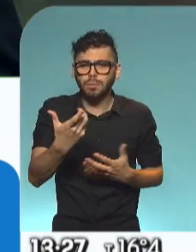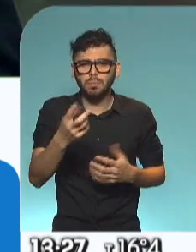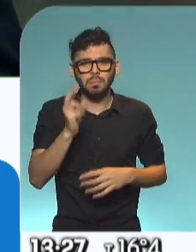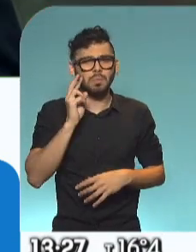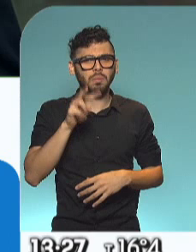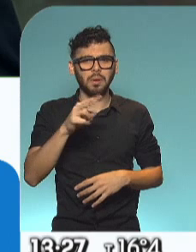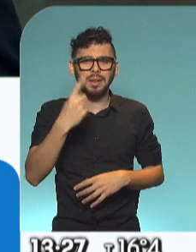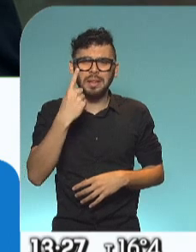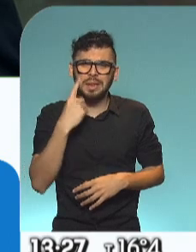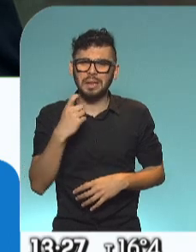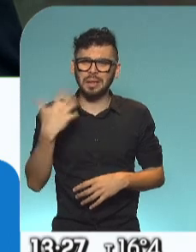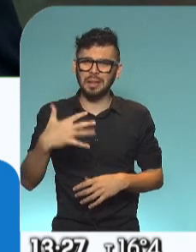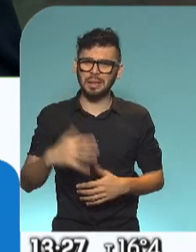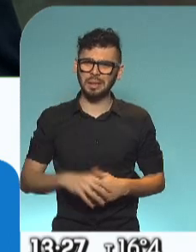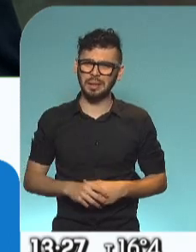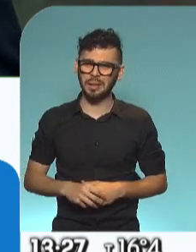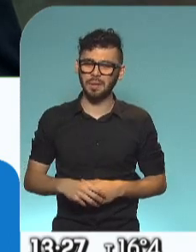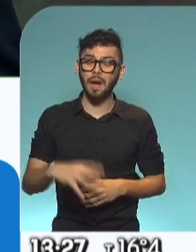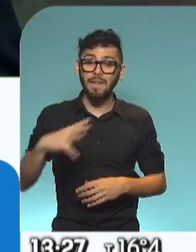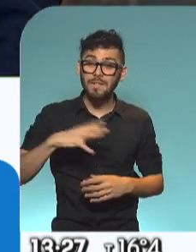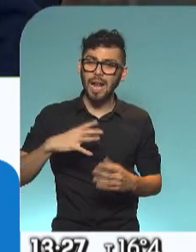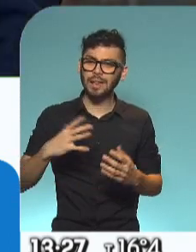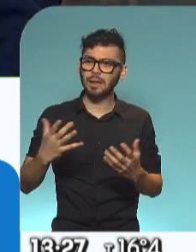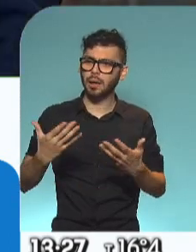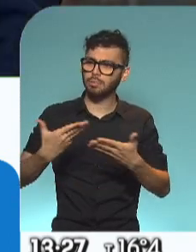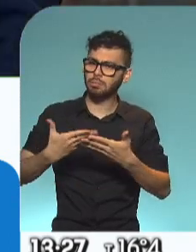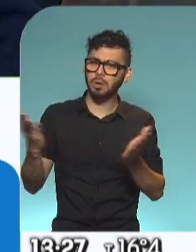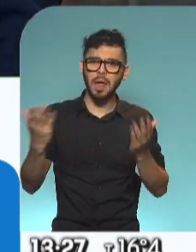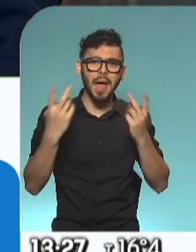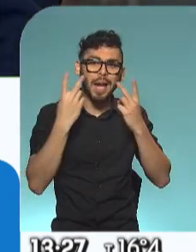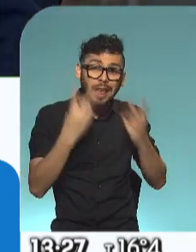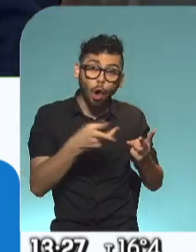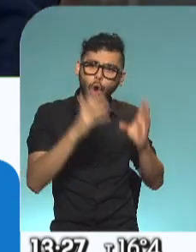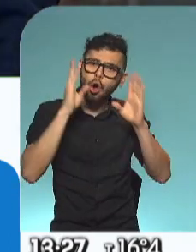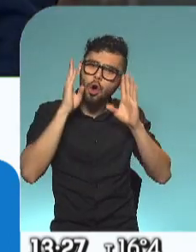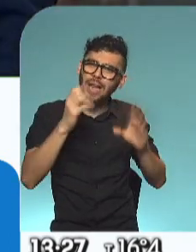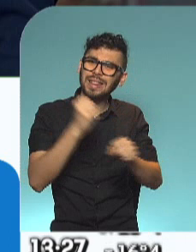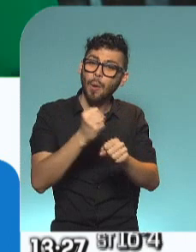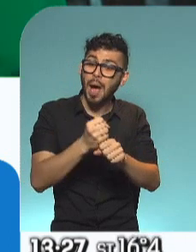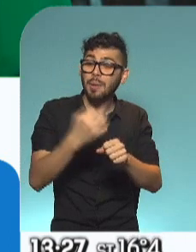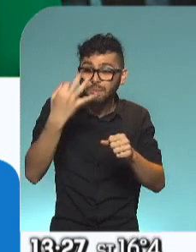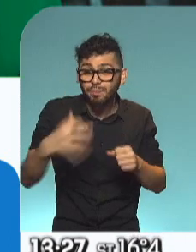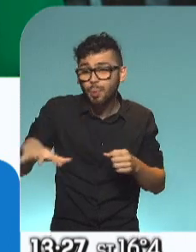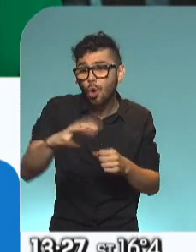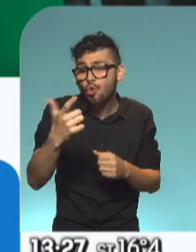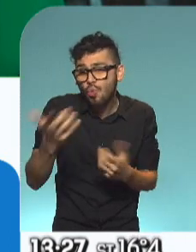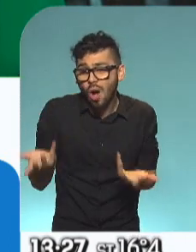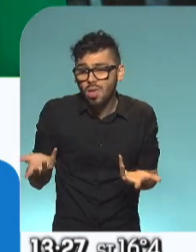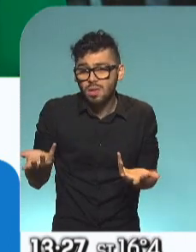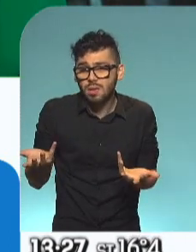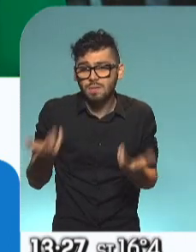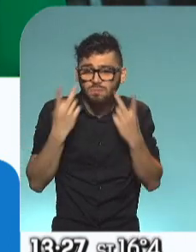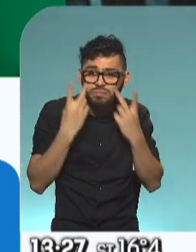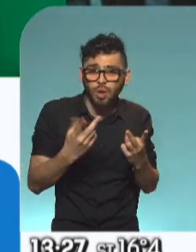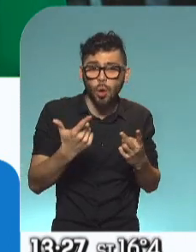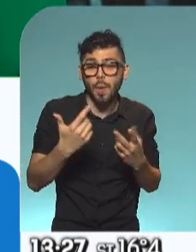una cosa que habría que reconocerla abiertamente y habría que trabajarla. Pero claro, eso no va a pasar. Yo tampoco